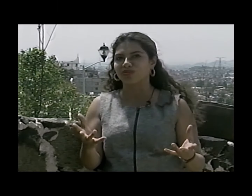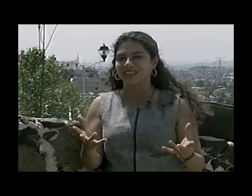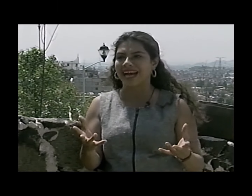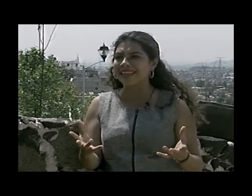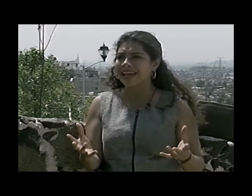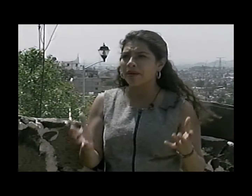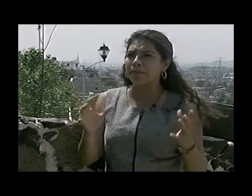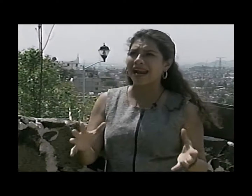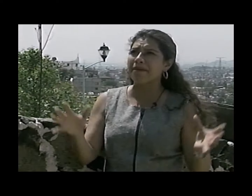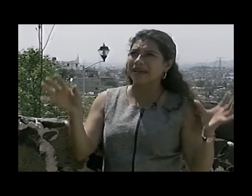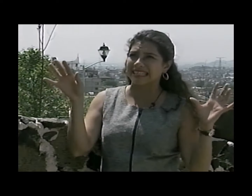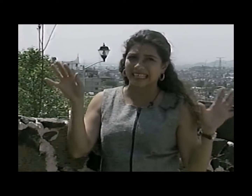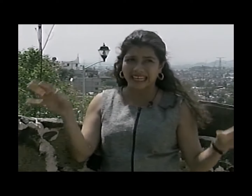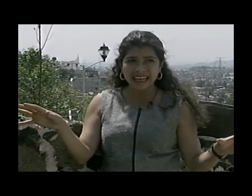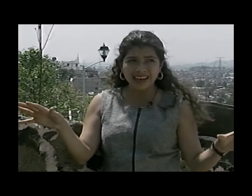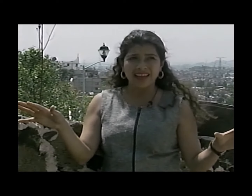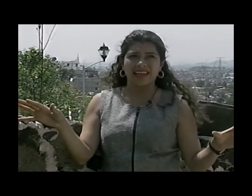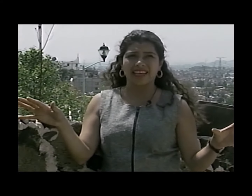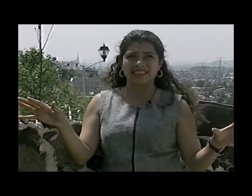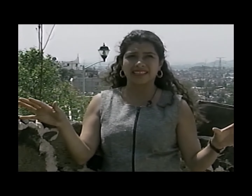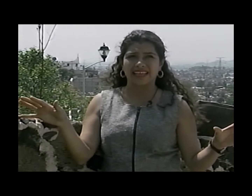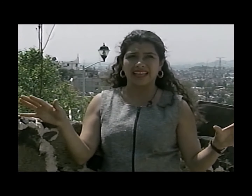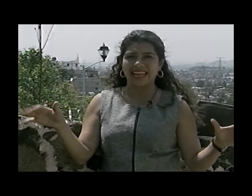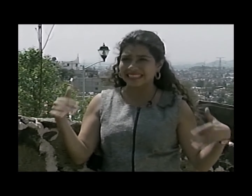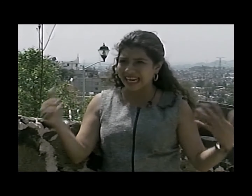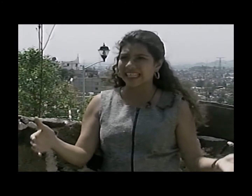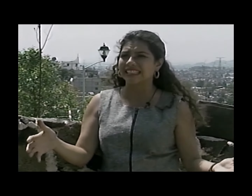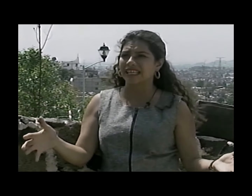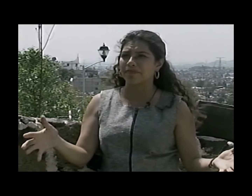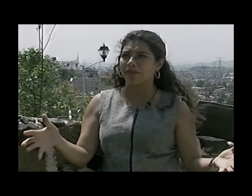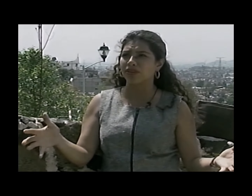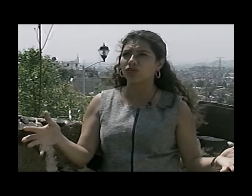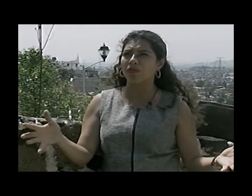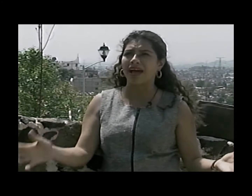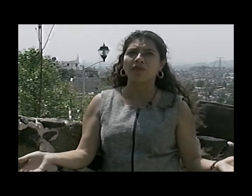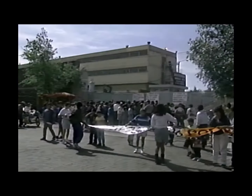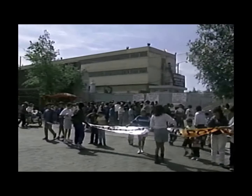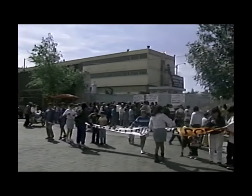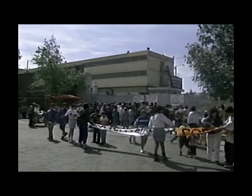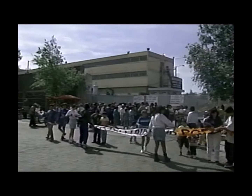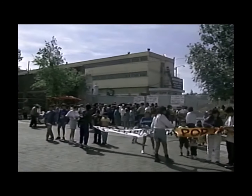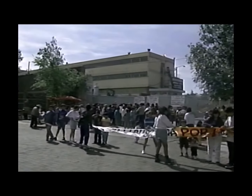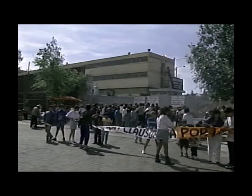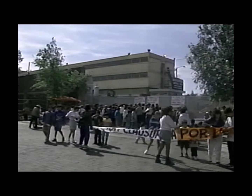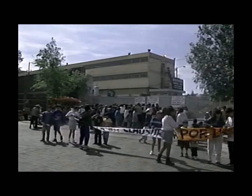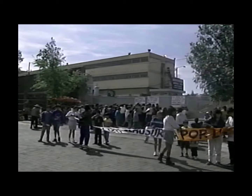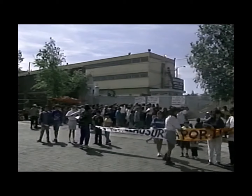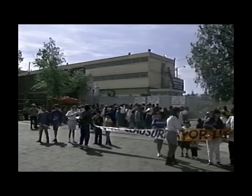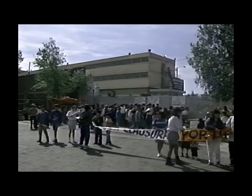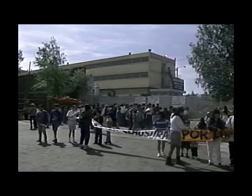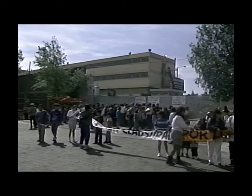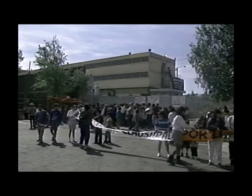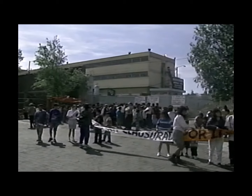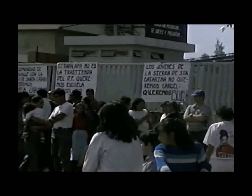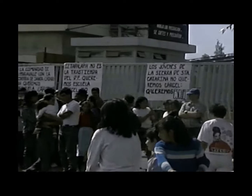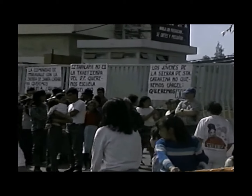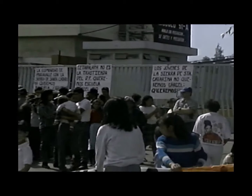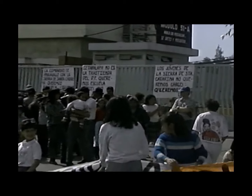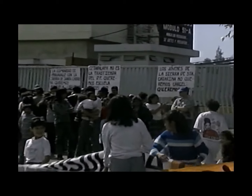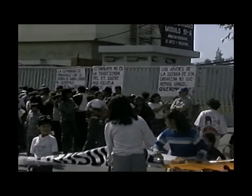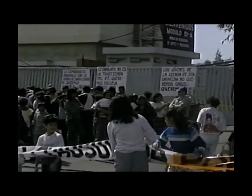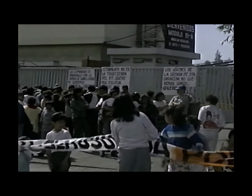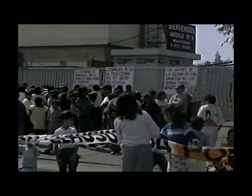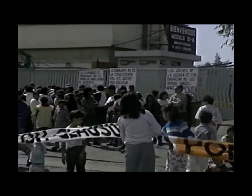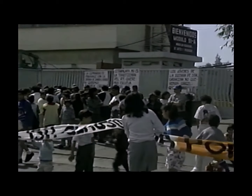de Iztapalapa llamada San Miguel teotongo en una escuela secundaria al aire libre más tarde con la movilización de